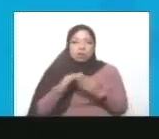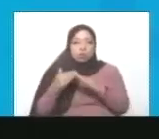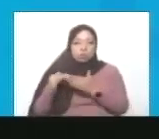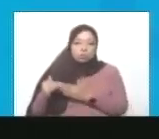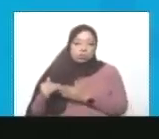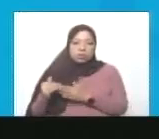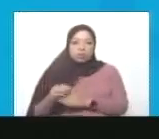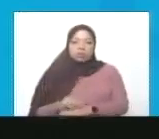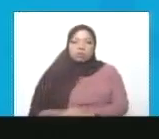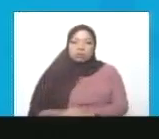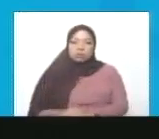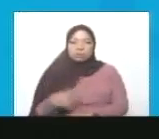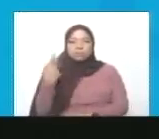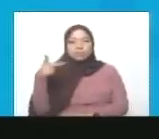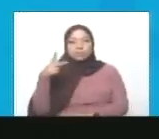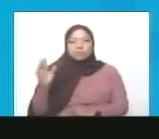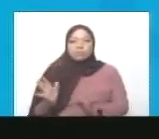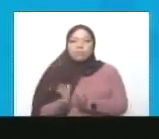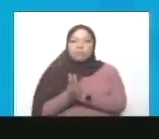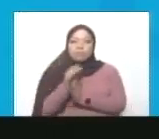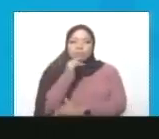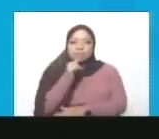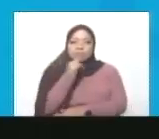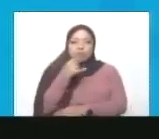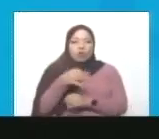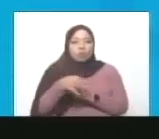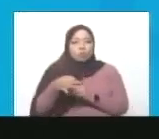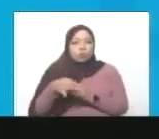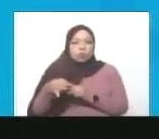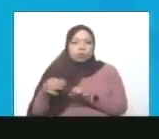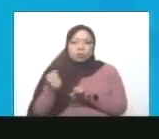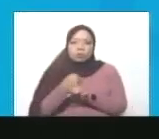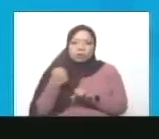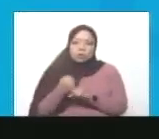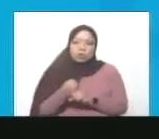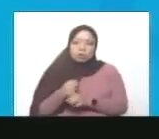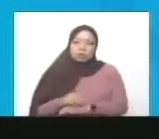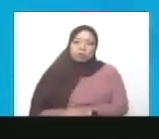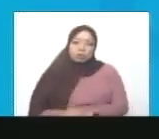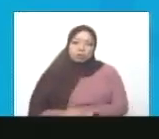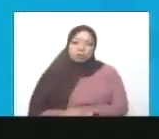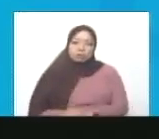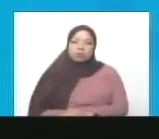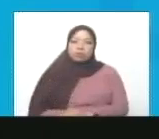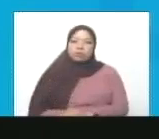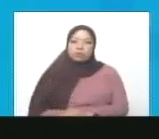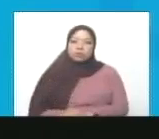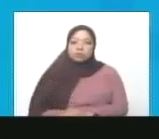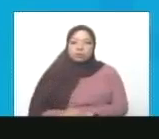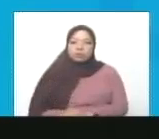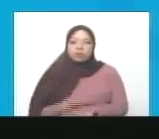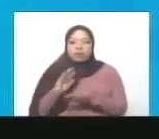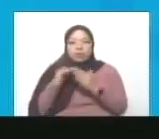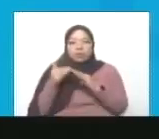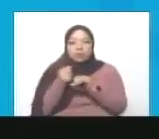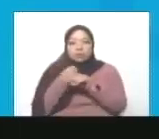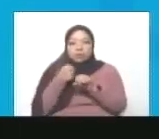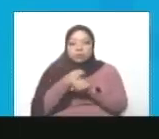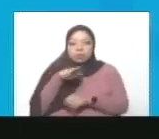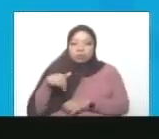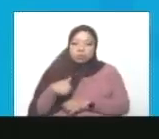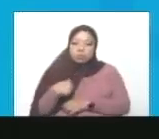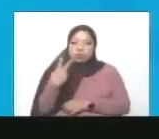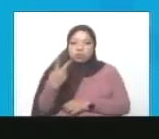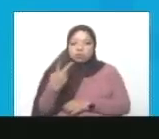de Tacuato, de la parroquia Santana, municipio Carirubán, ese es en la Coro Punto Fijo, es la recta principal que comunica nuestras